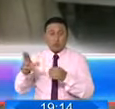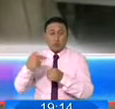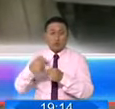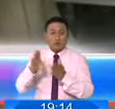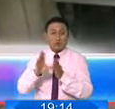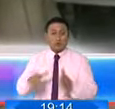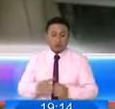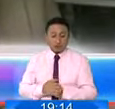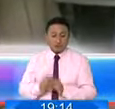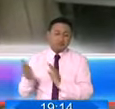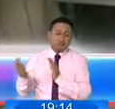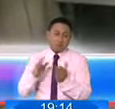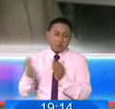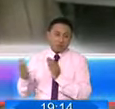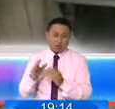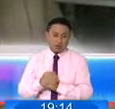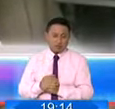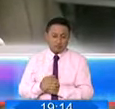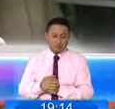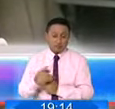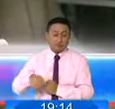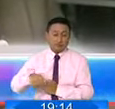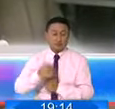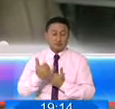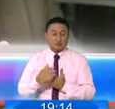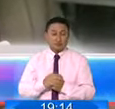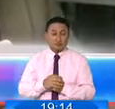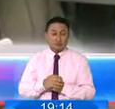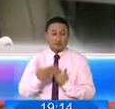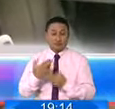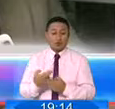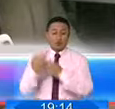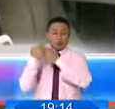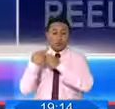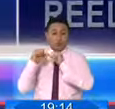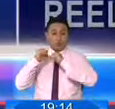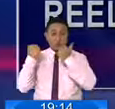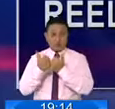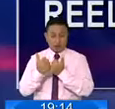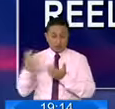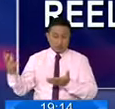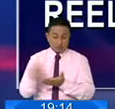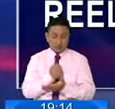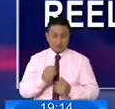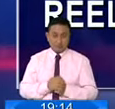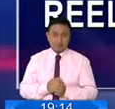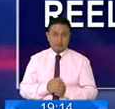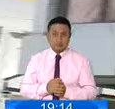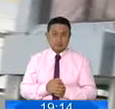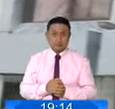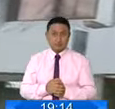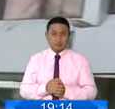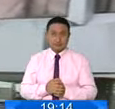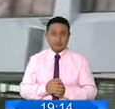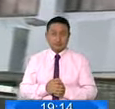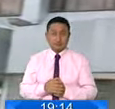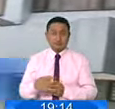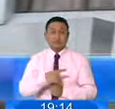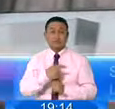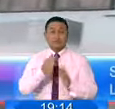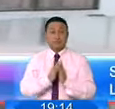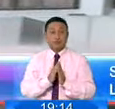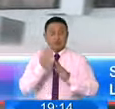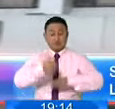Ciudadana transitorio, violentar lo que son expresas atribuciones de la Asamblea Nacional. Y sobre la reelección pide que la Corte Constitucional